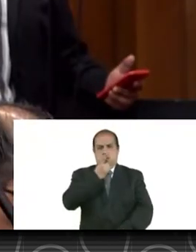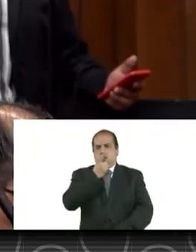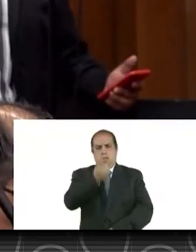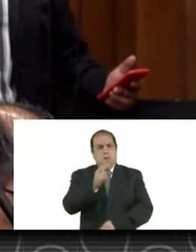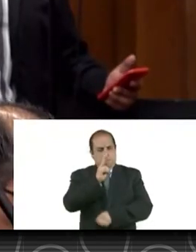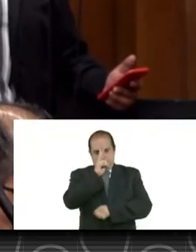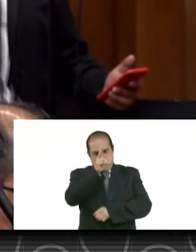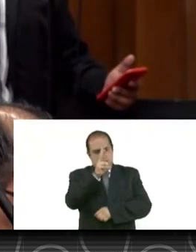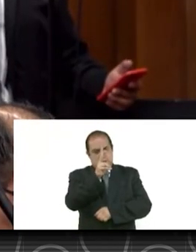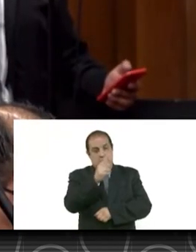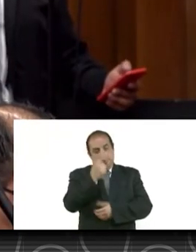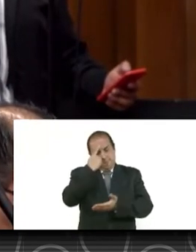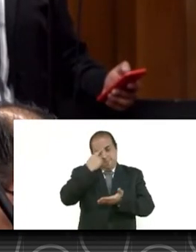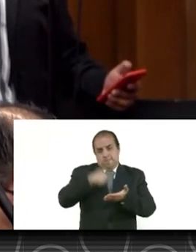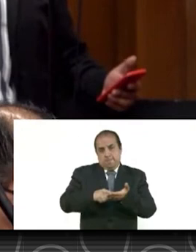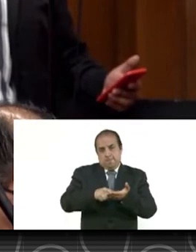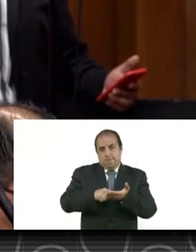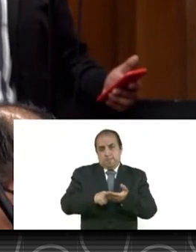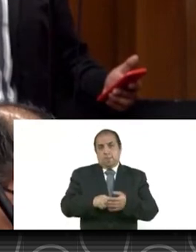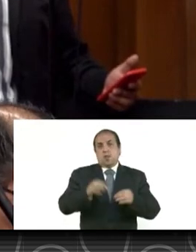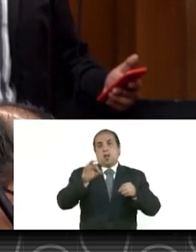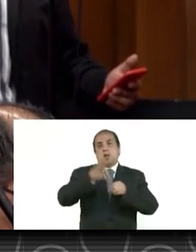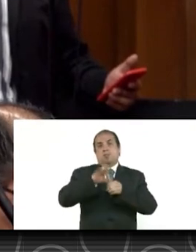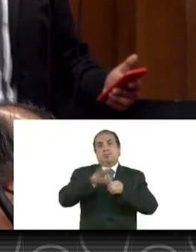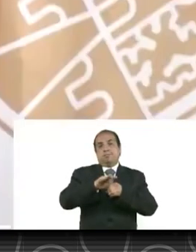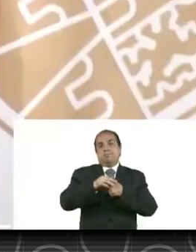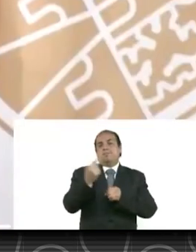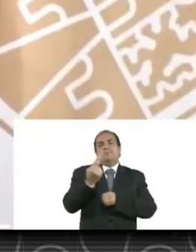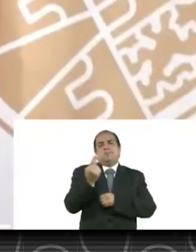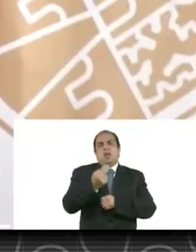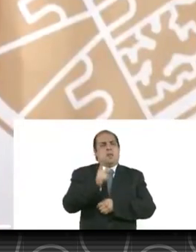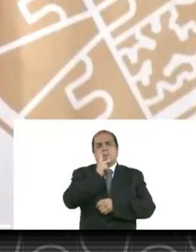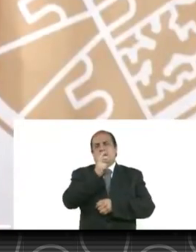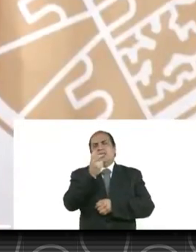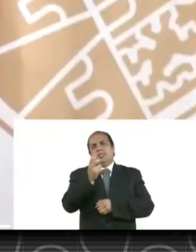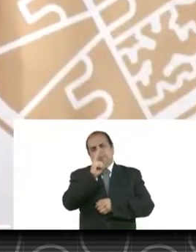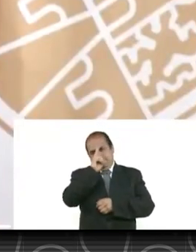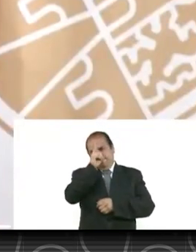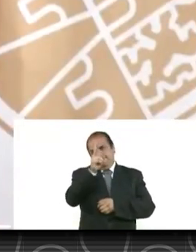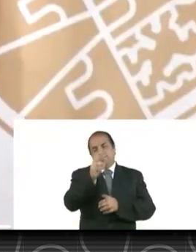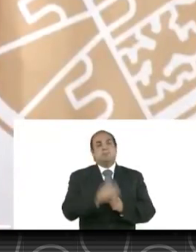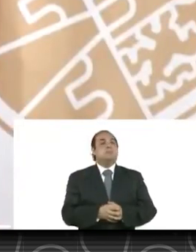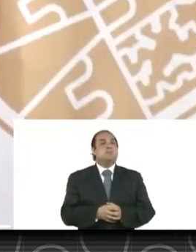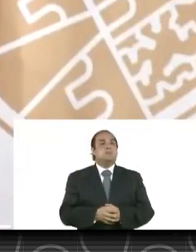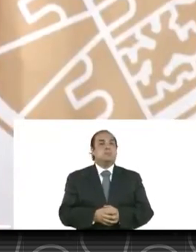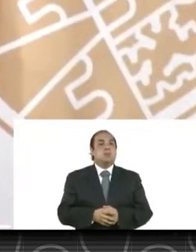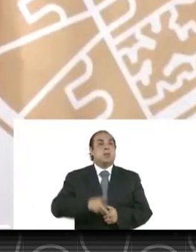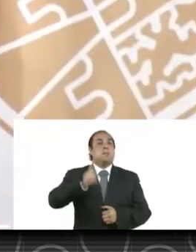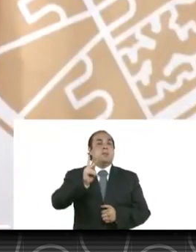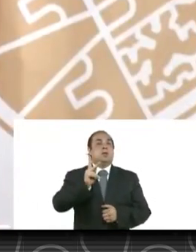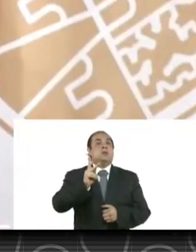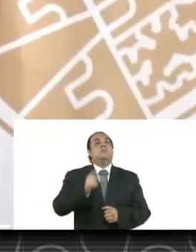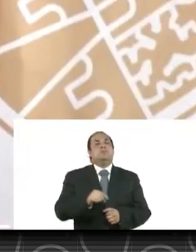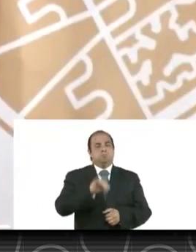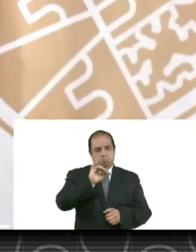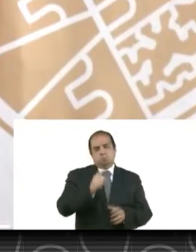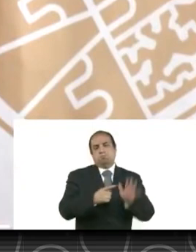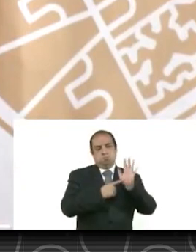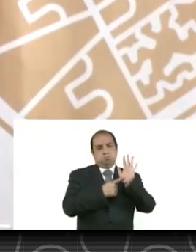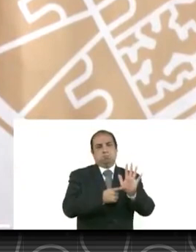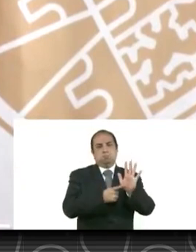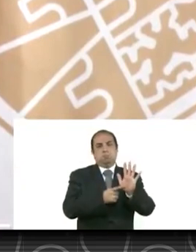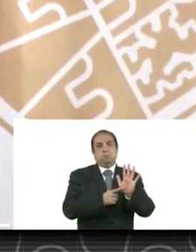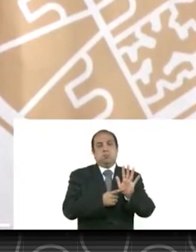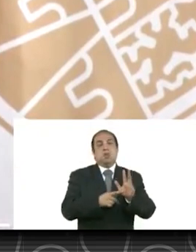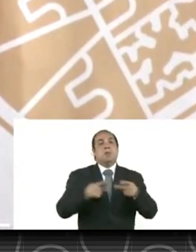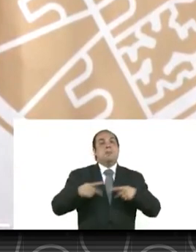que en la democracia no hay que usar esa palabra, pero sí una muestra de que los habitantes